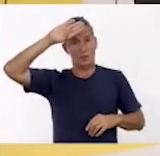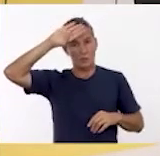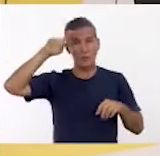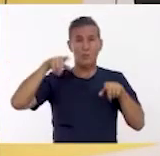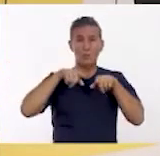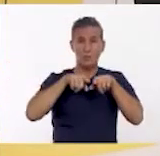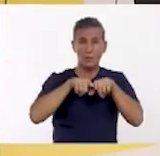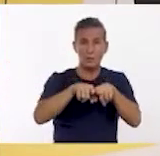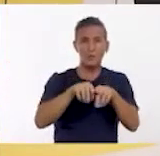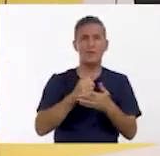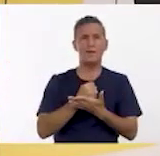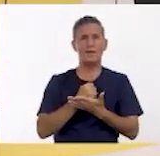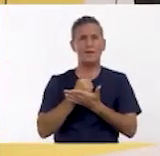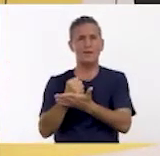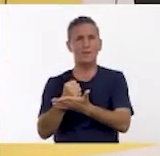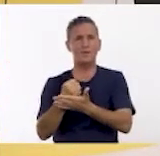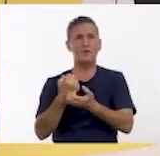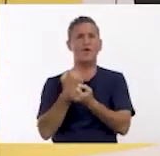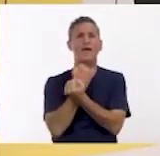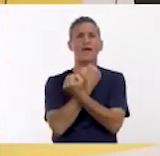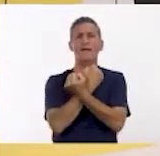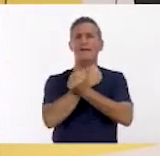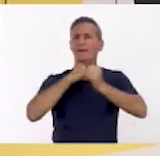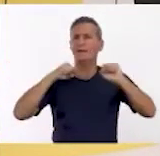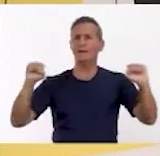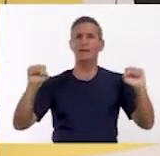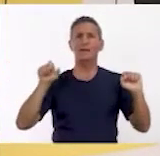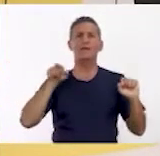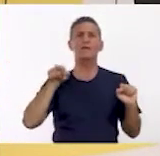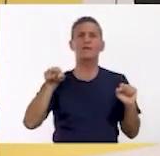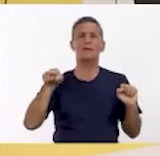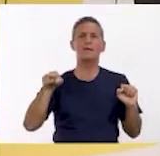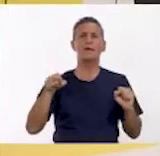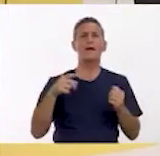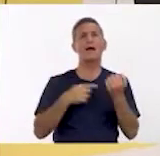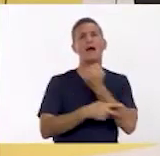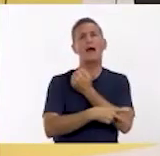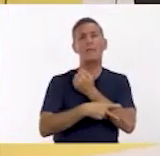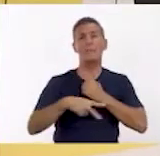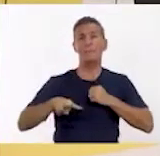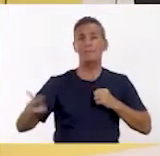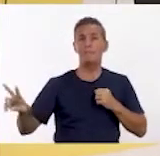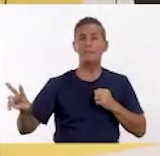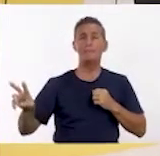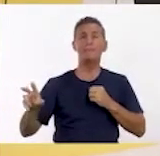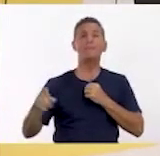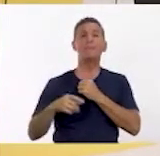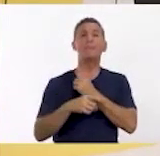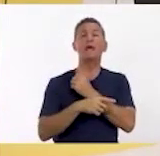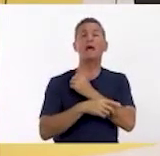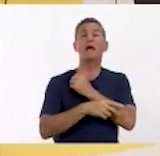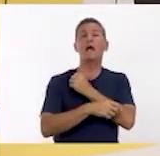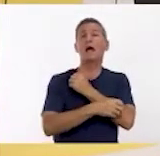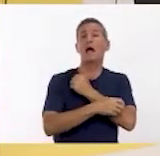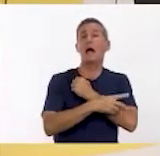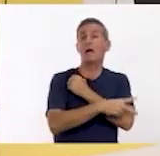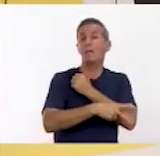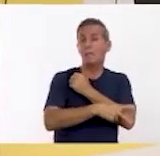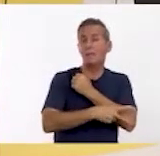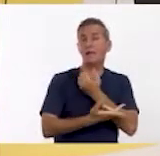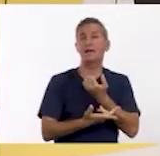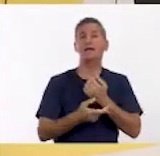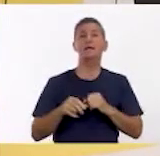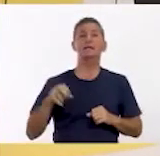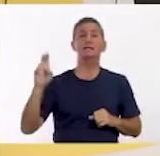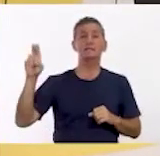angolanos. Por tal razón, hacemos ese reconocimiento como un mensaje ideológico y también de actualidad, porque